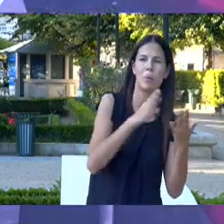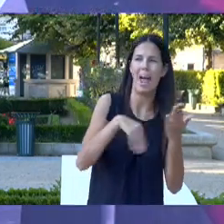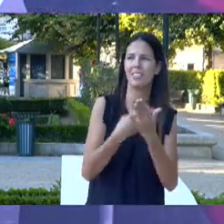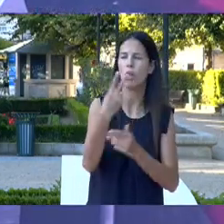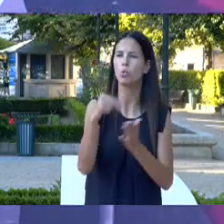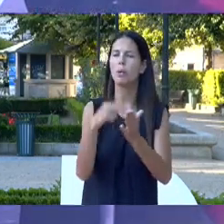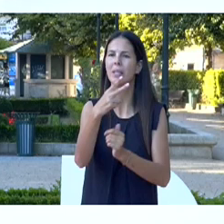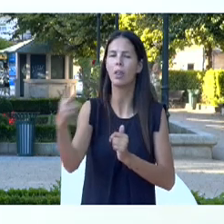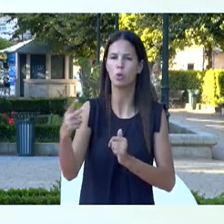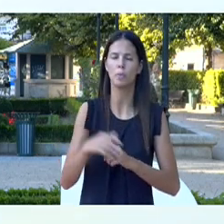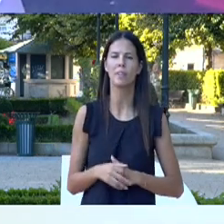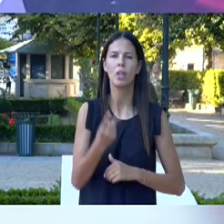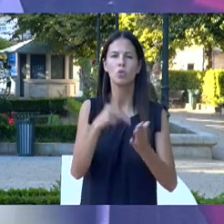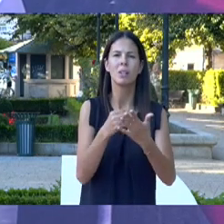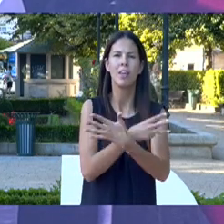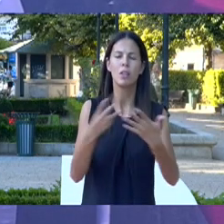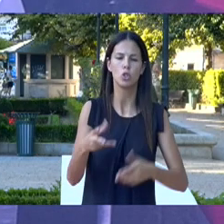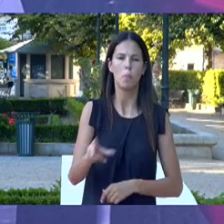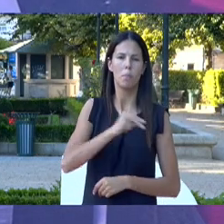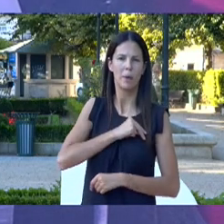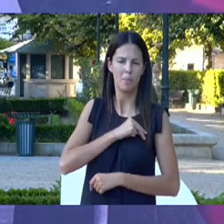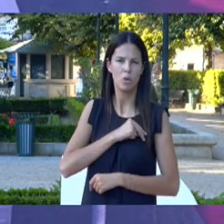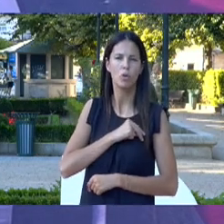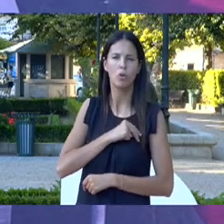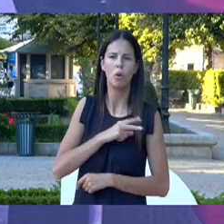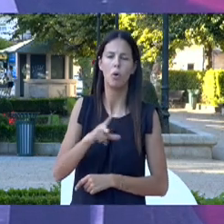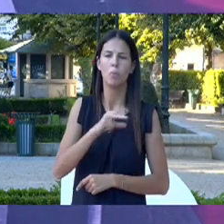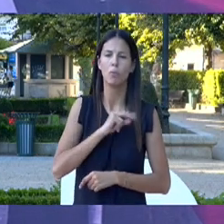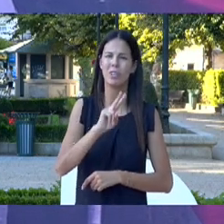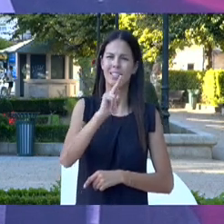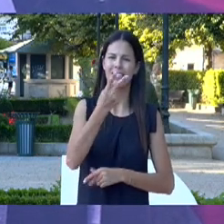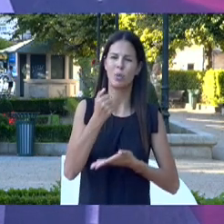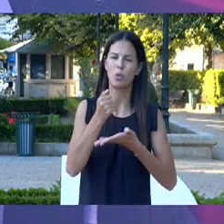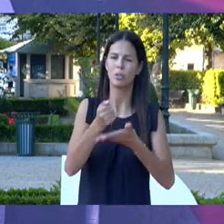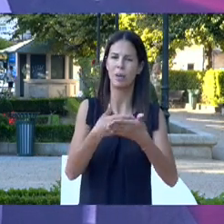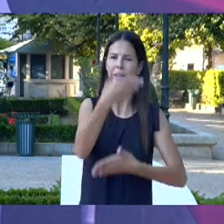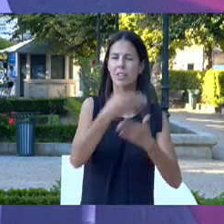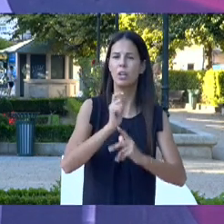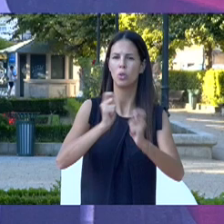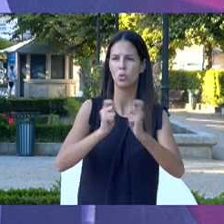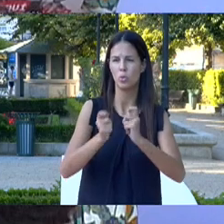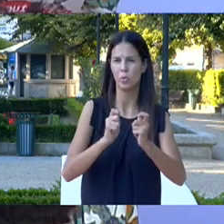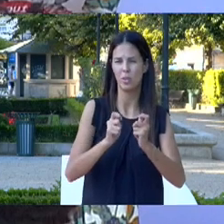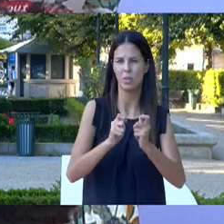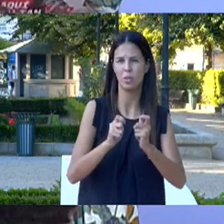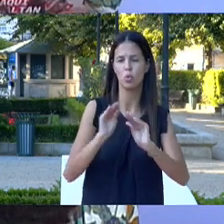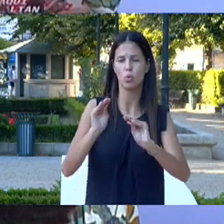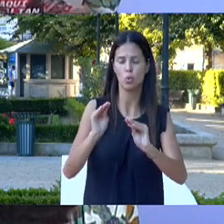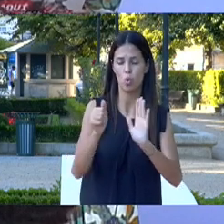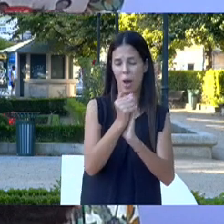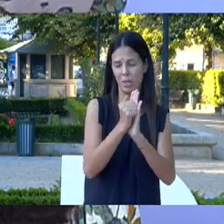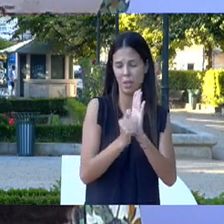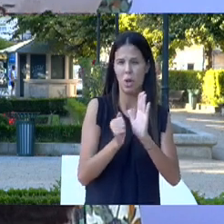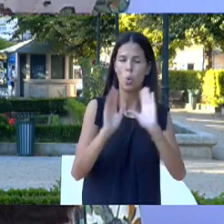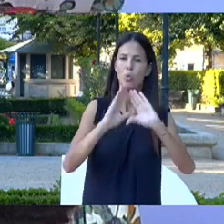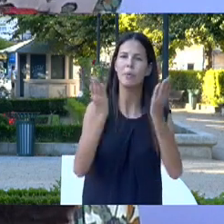2022. En 2018 foi galardonada co premio do segundo certame de xornalismo Lueiro Rei por o seu artigo O